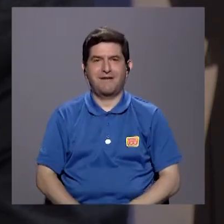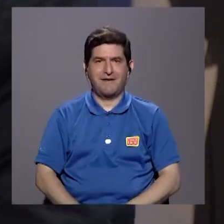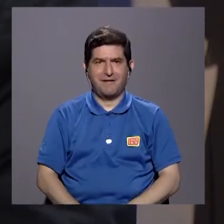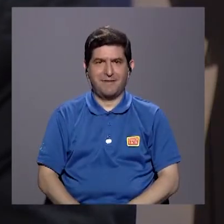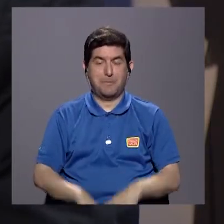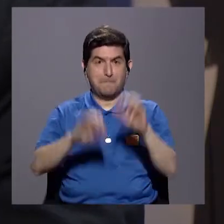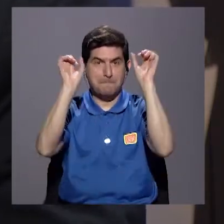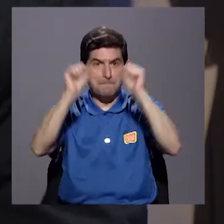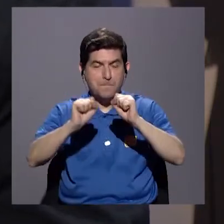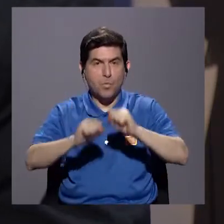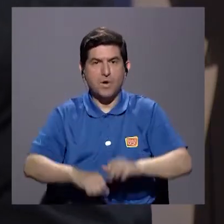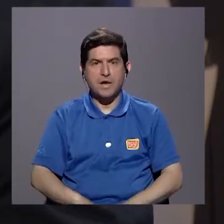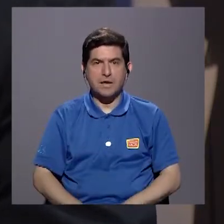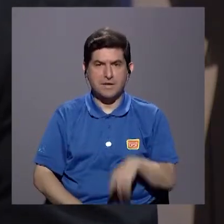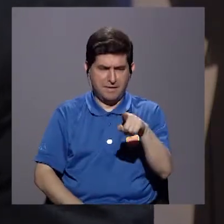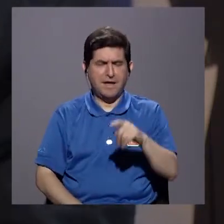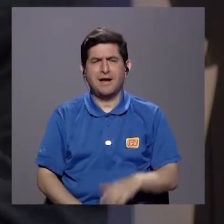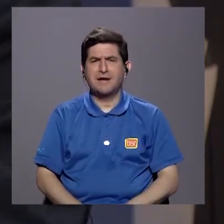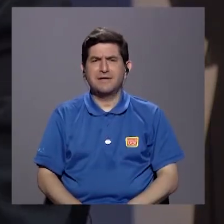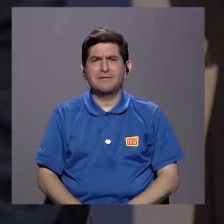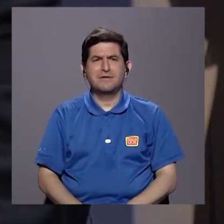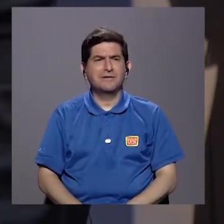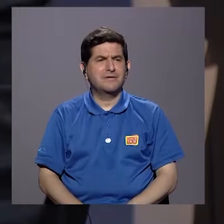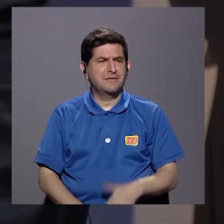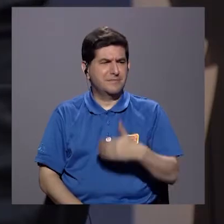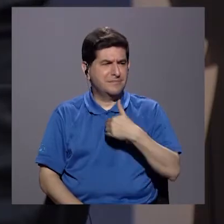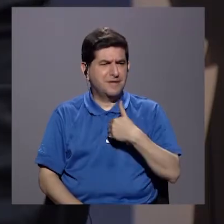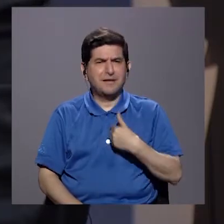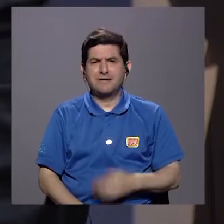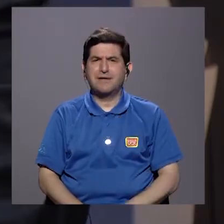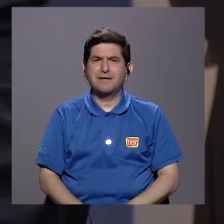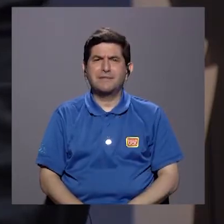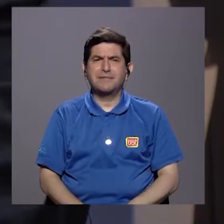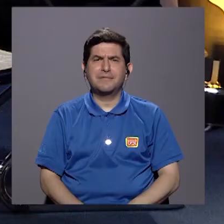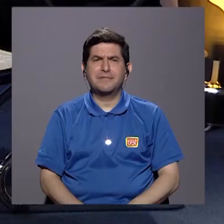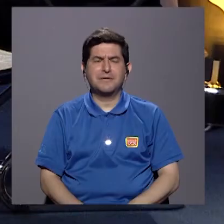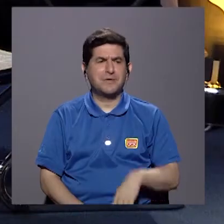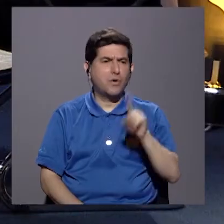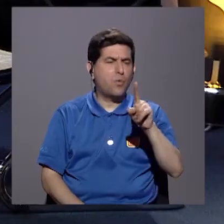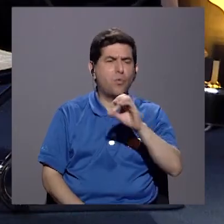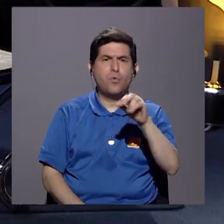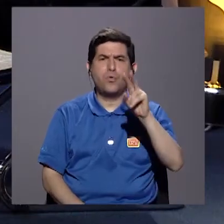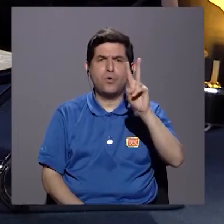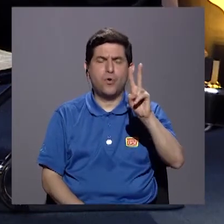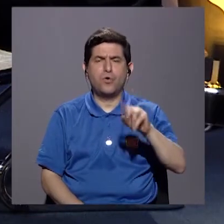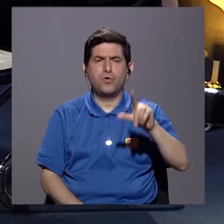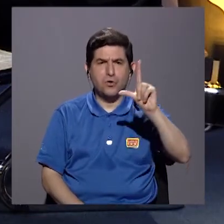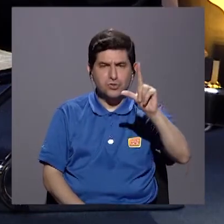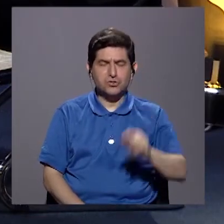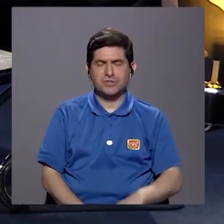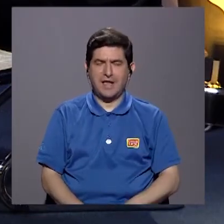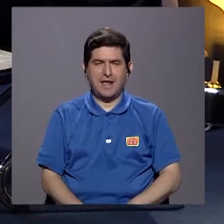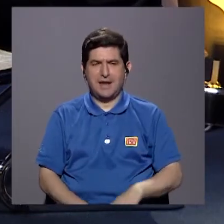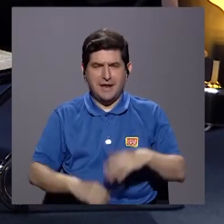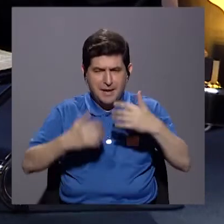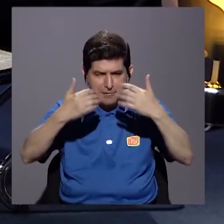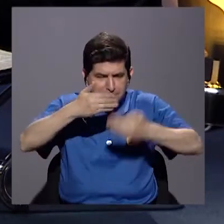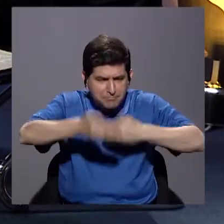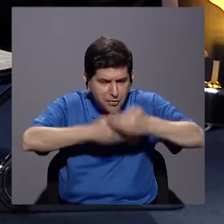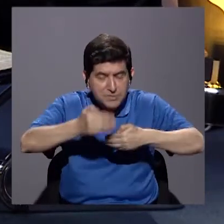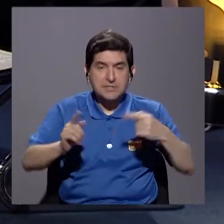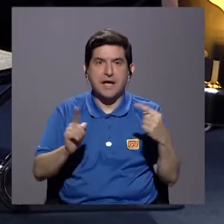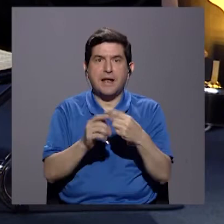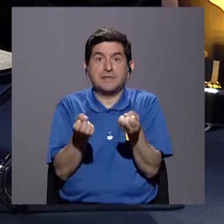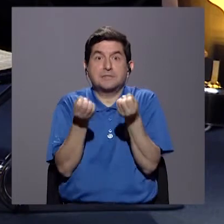capacidad de reactores de muchos, desde pequeños 1 o 2 litros hasta muchos litros, ¿verdad?,